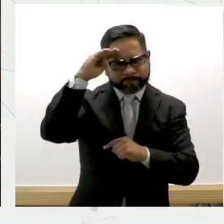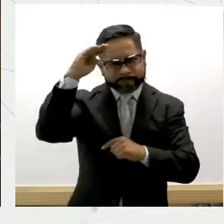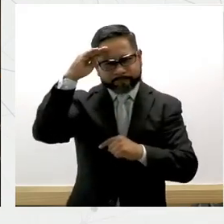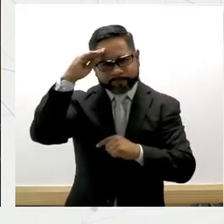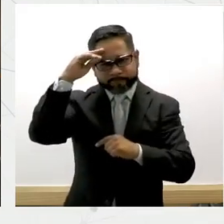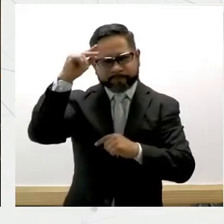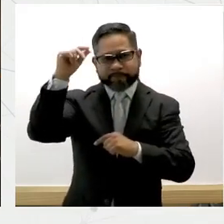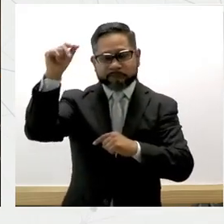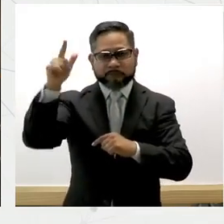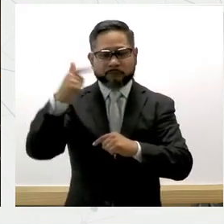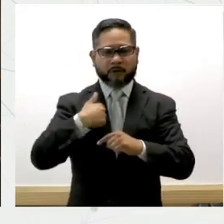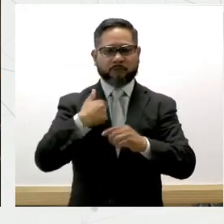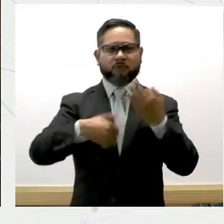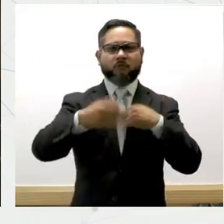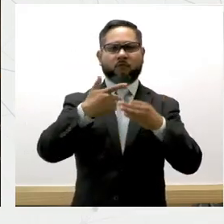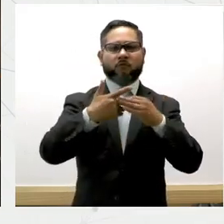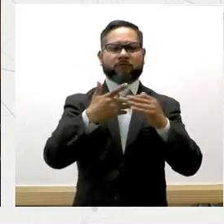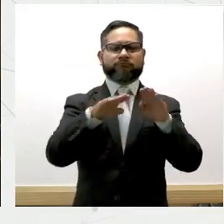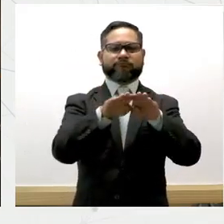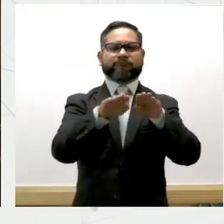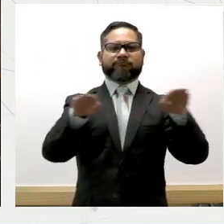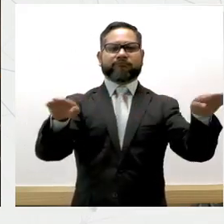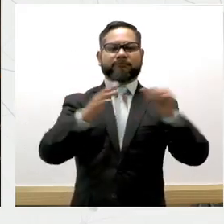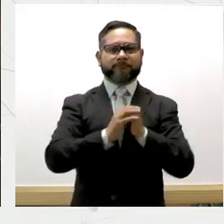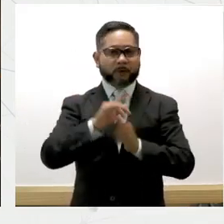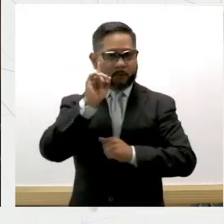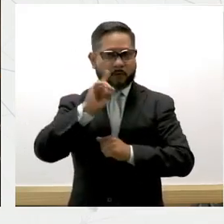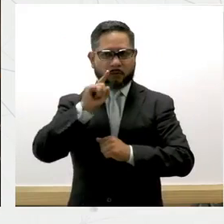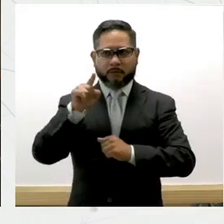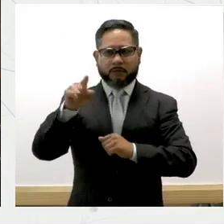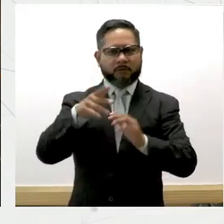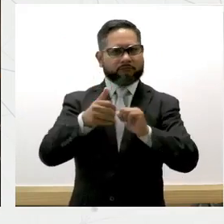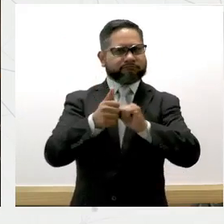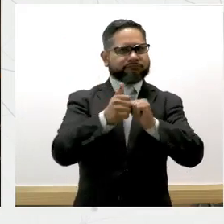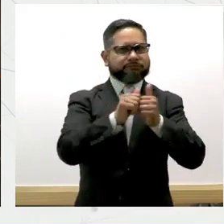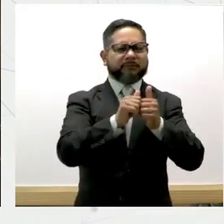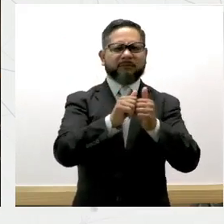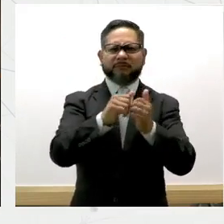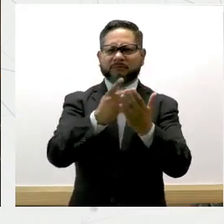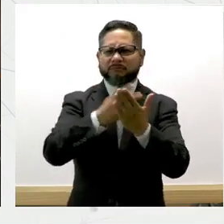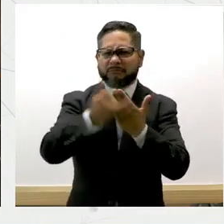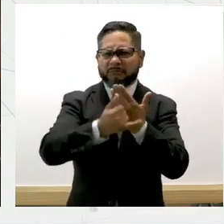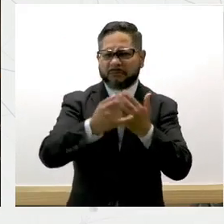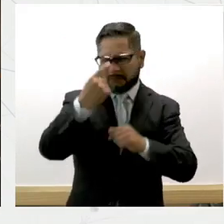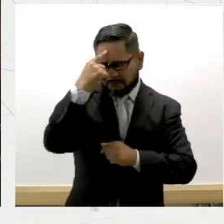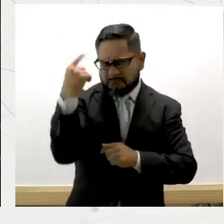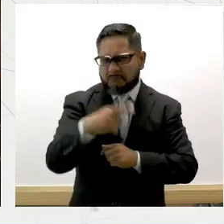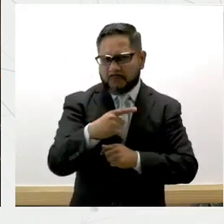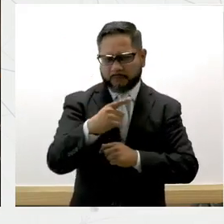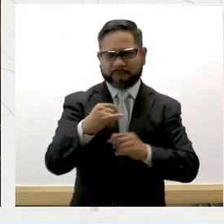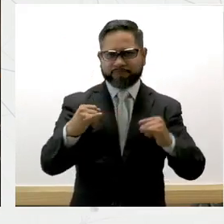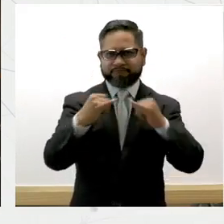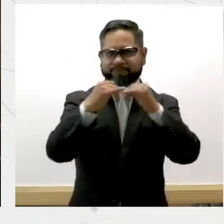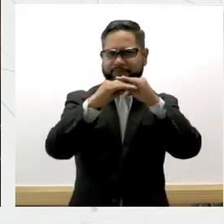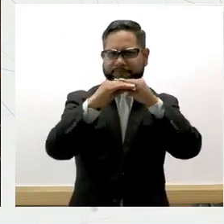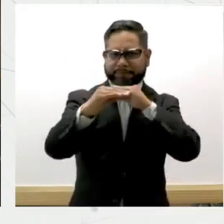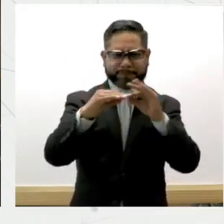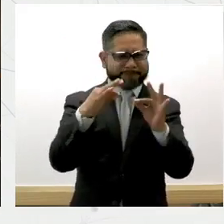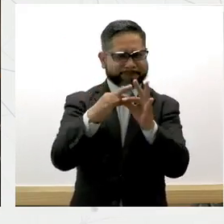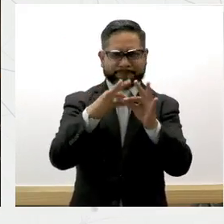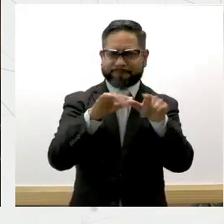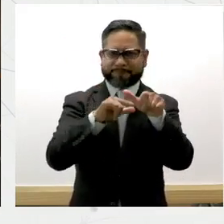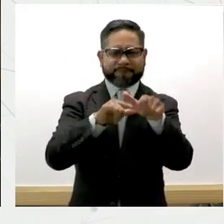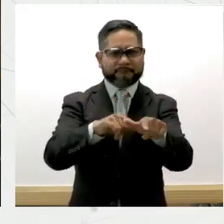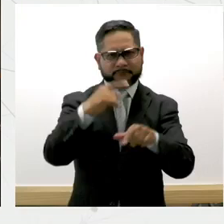de Igualdad de Género, Expertas que Transforman. Este proyecto institucional, transversal y permanente busca reconocer